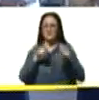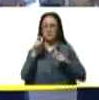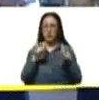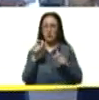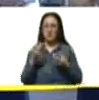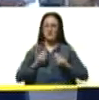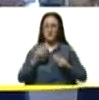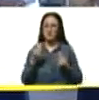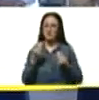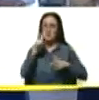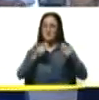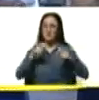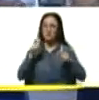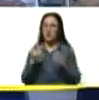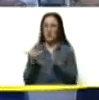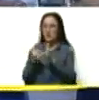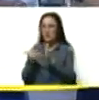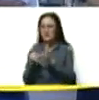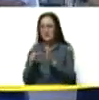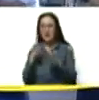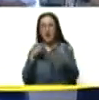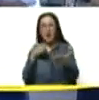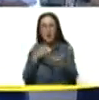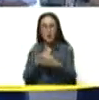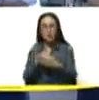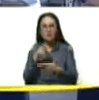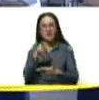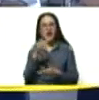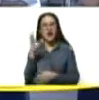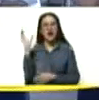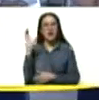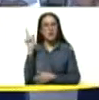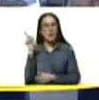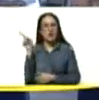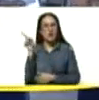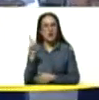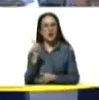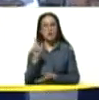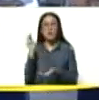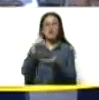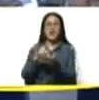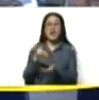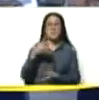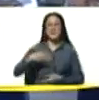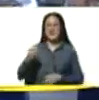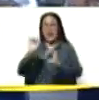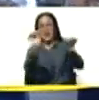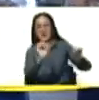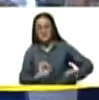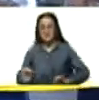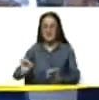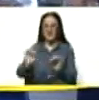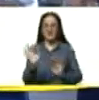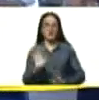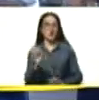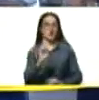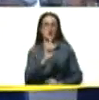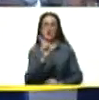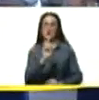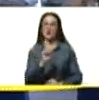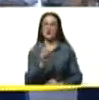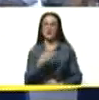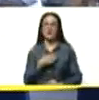de Caricuao, los vecinos de las juntas. Y tener tono, porque viene el presidente, limpian por donde pasa la reina. No, eso